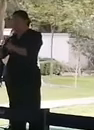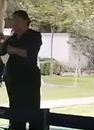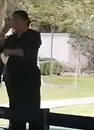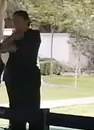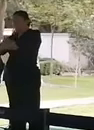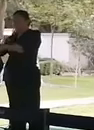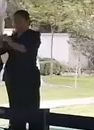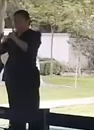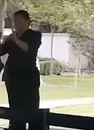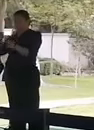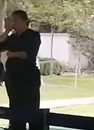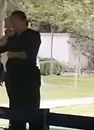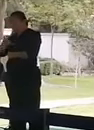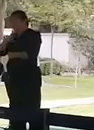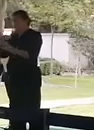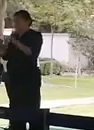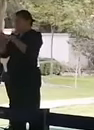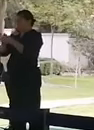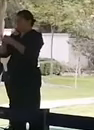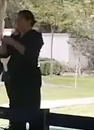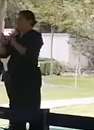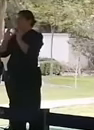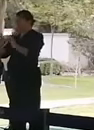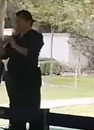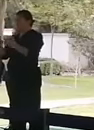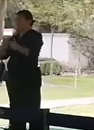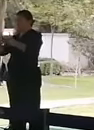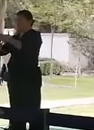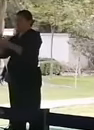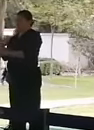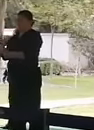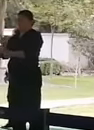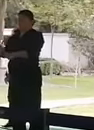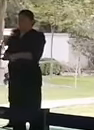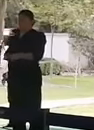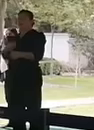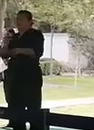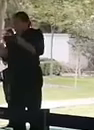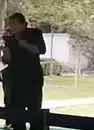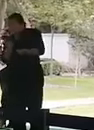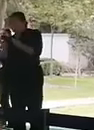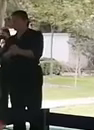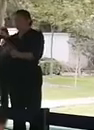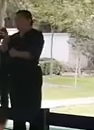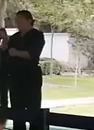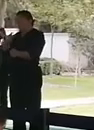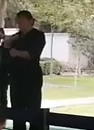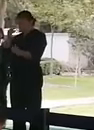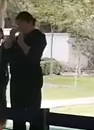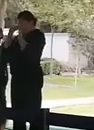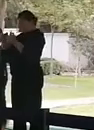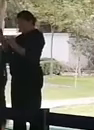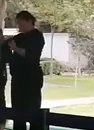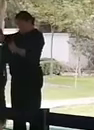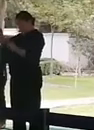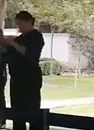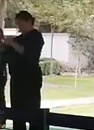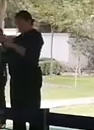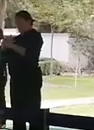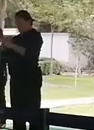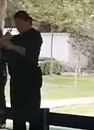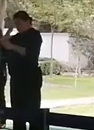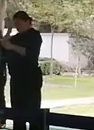de Tlaxcala y la gran relación que hay económicamente entre ambos gobiernos. Preguntarle, bajo esta radiografía y lo que ya está conociendo de Tlaxcala, su